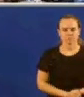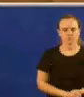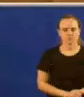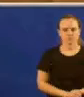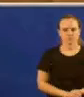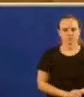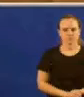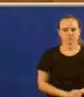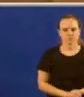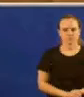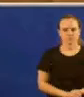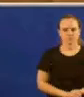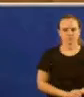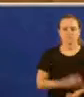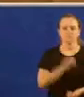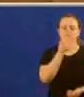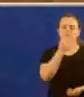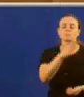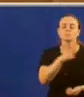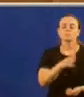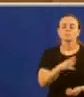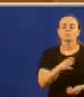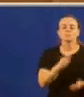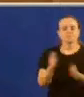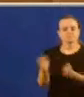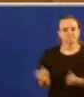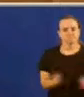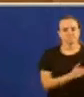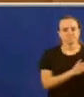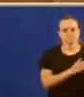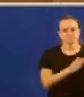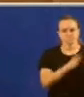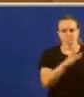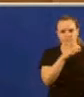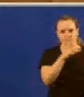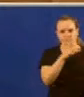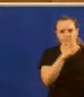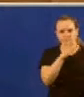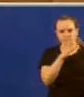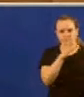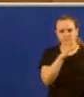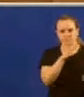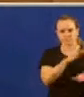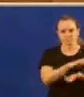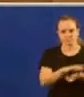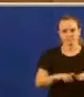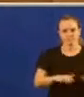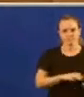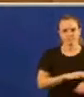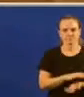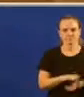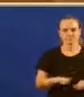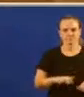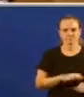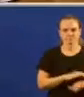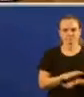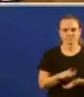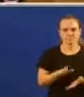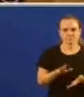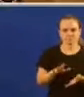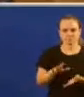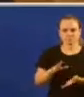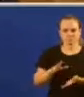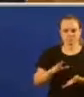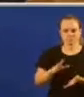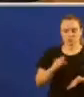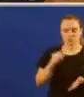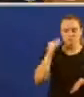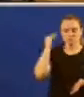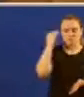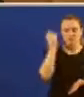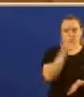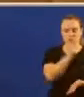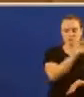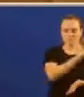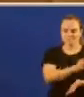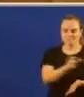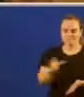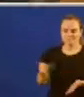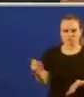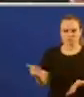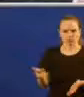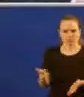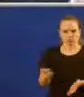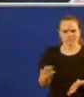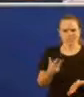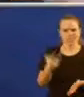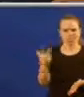Ben, falemos agora dun asunto... Eu creo que os cidadãos deste país se merecen que os